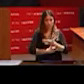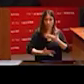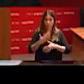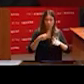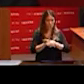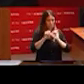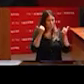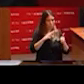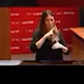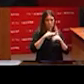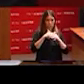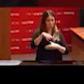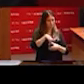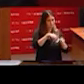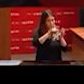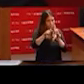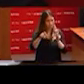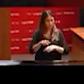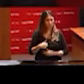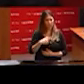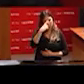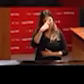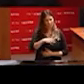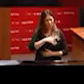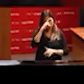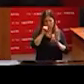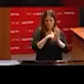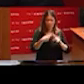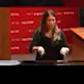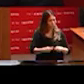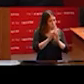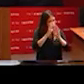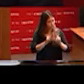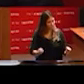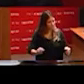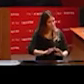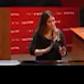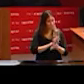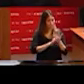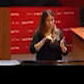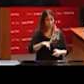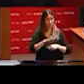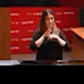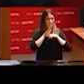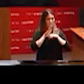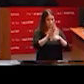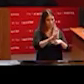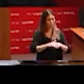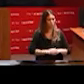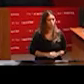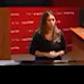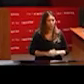forma sostenible en las empresas y me gustaría romper paradigmas en lo que es nuestra nuestra presentación